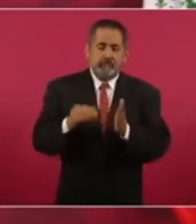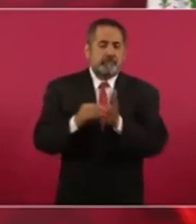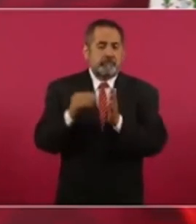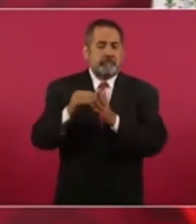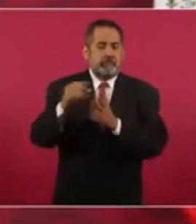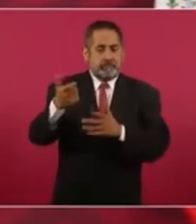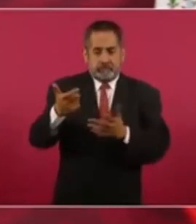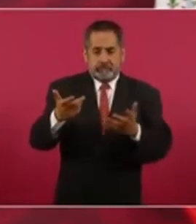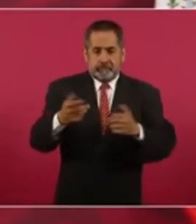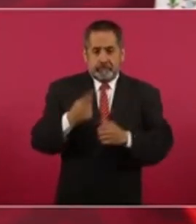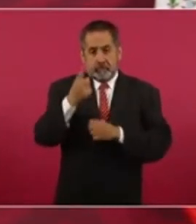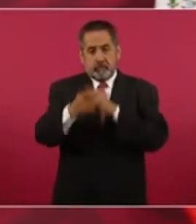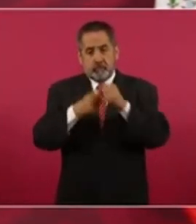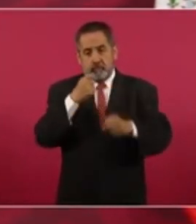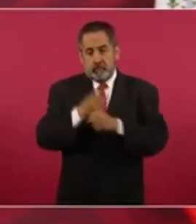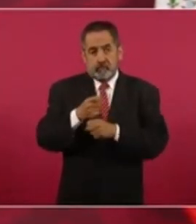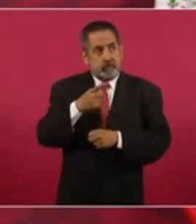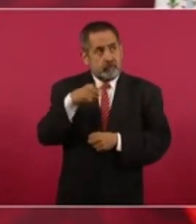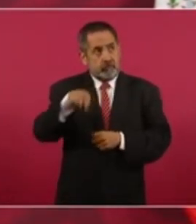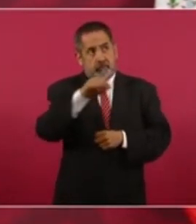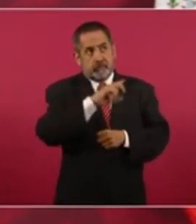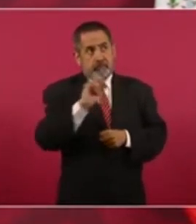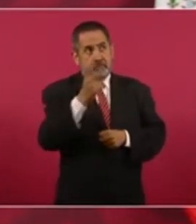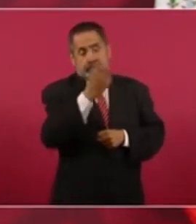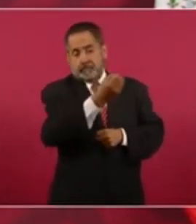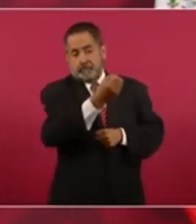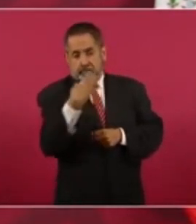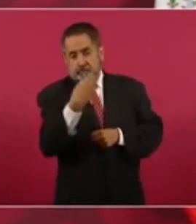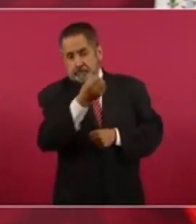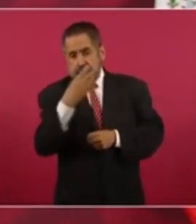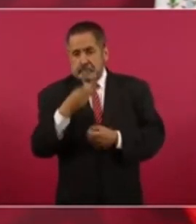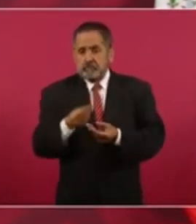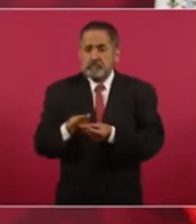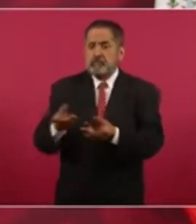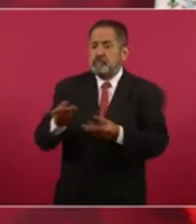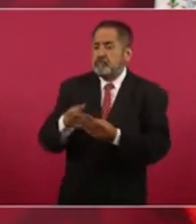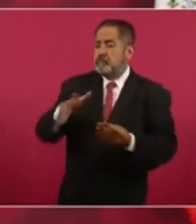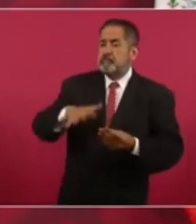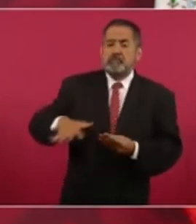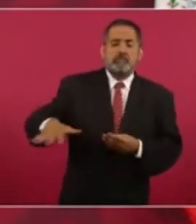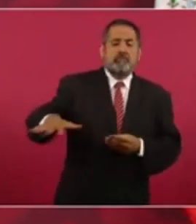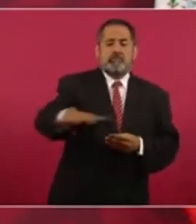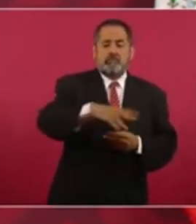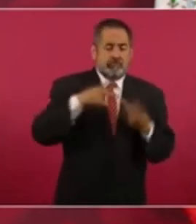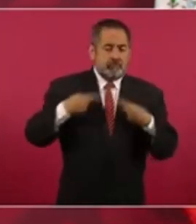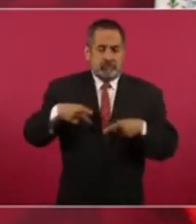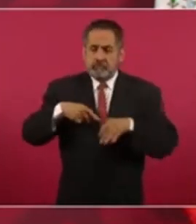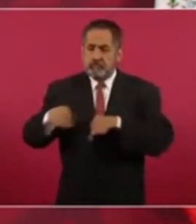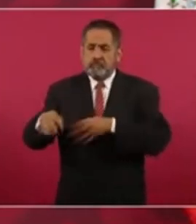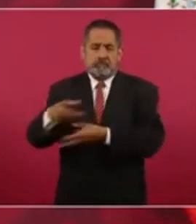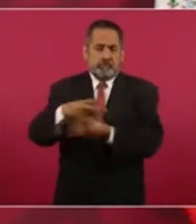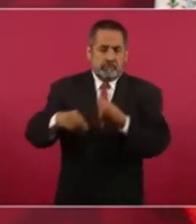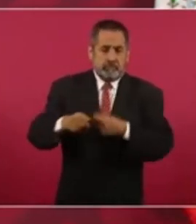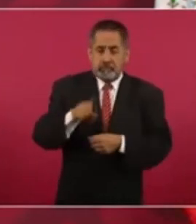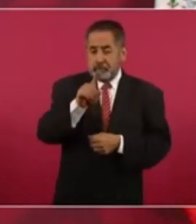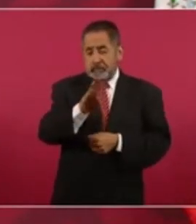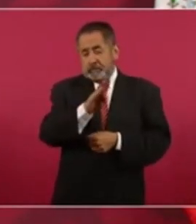1,200,000,000,000 de pesos al año, abajo